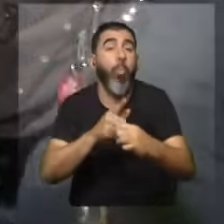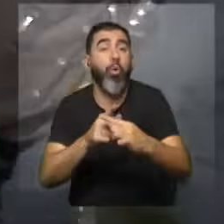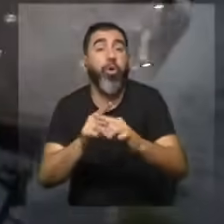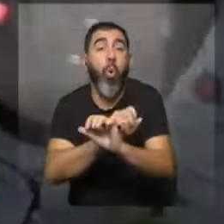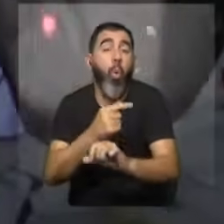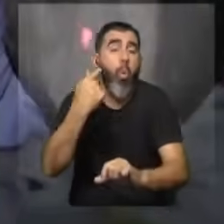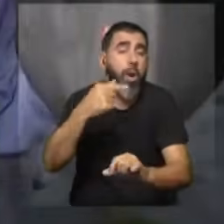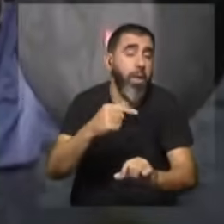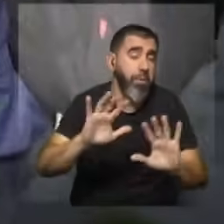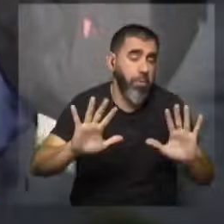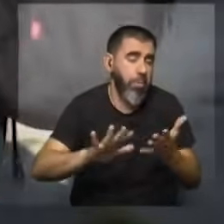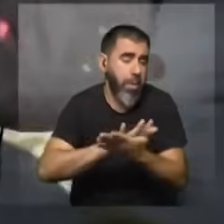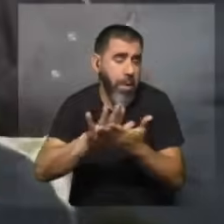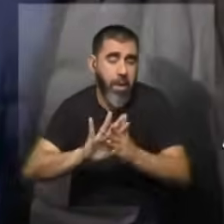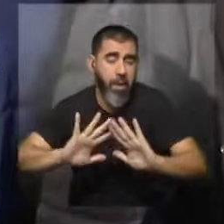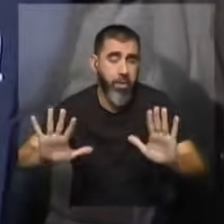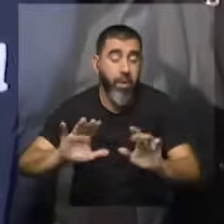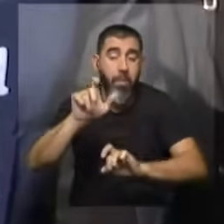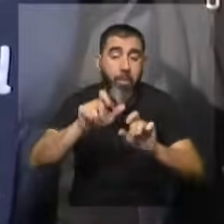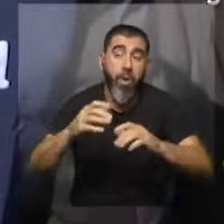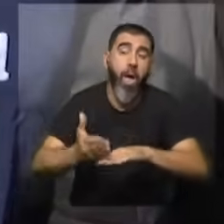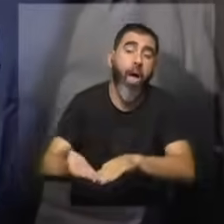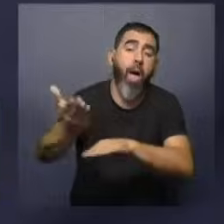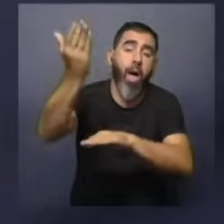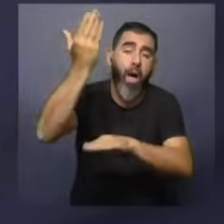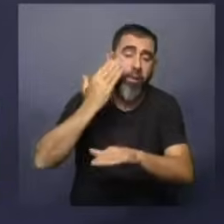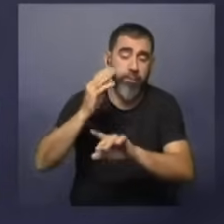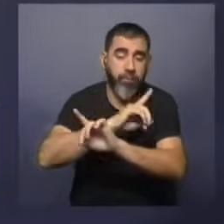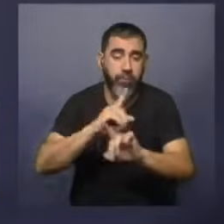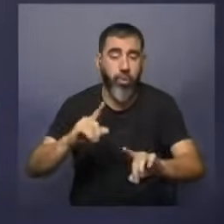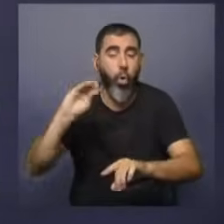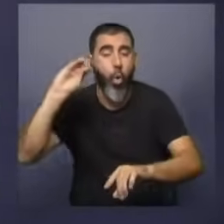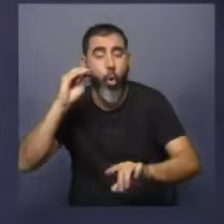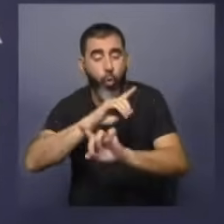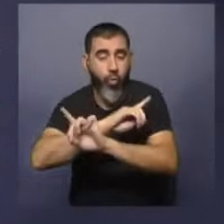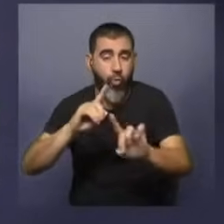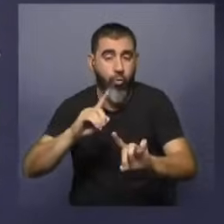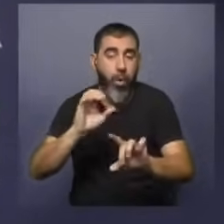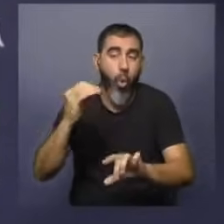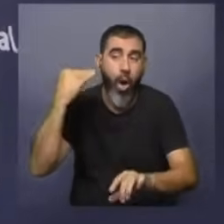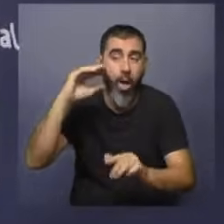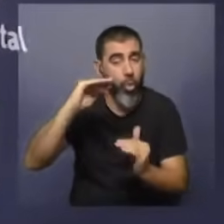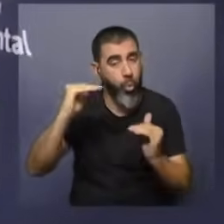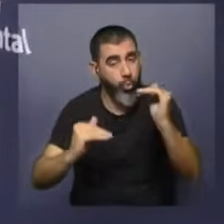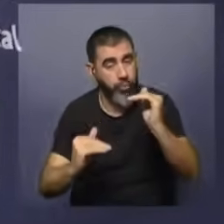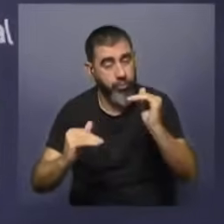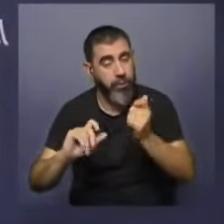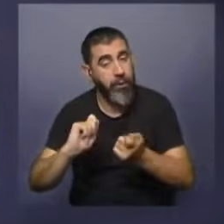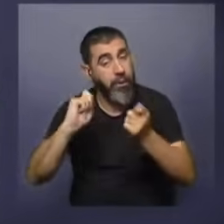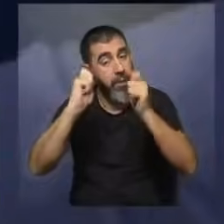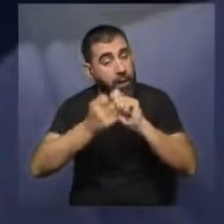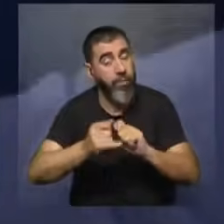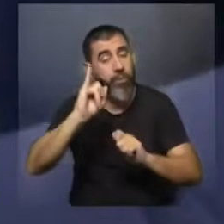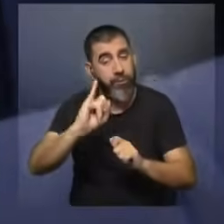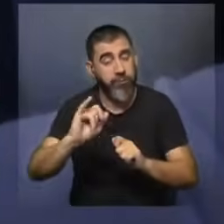negativo no vamos a tener ya la población que hemos tenido en el pasado de más jóvenes que adultos mayores no ahí ese cambio